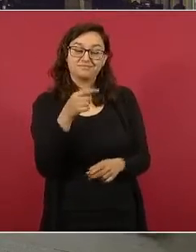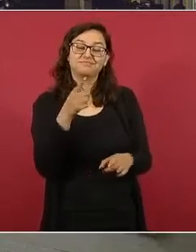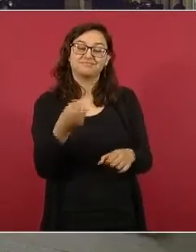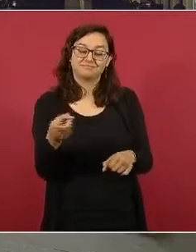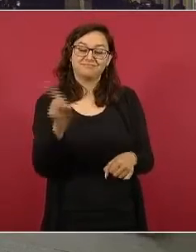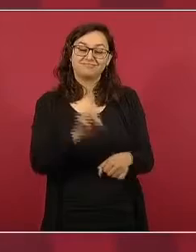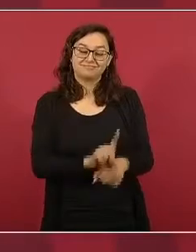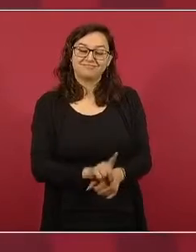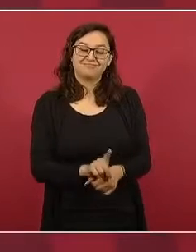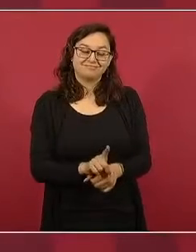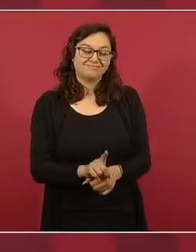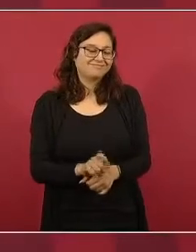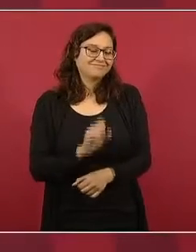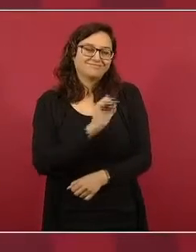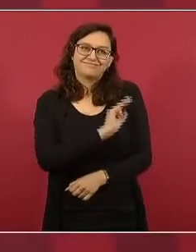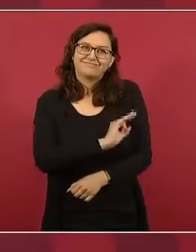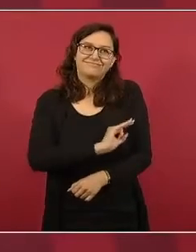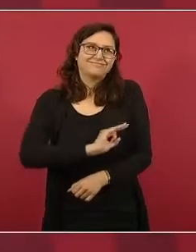Estoy feliz.